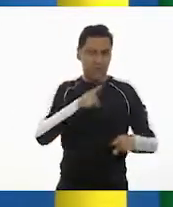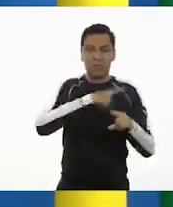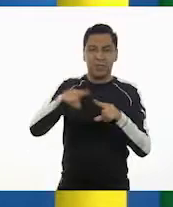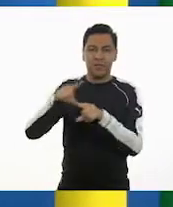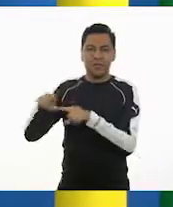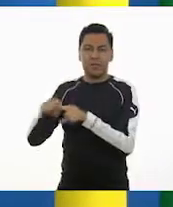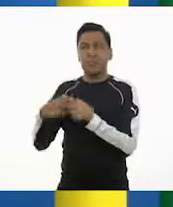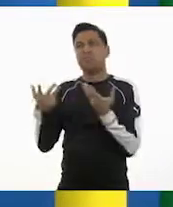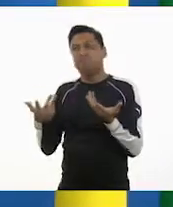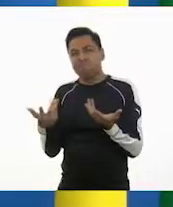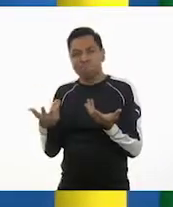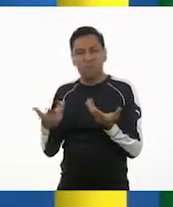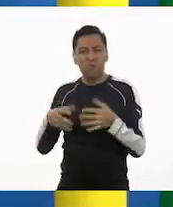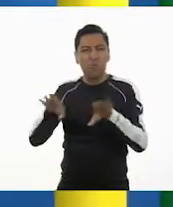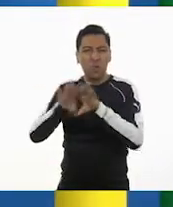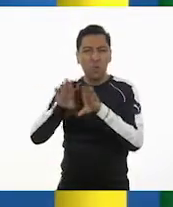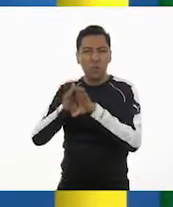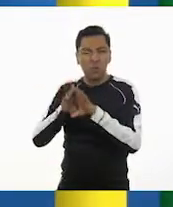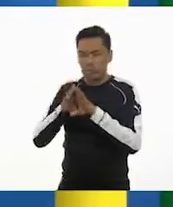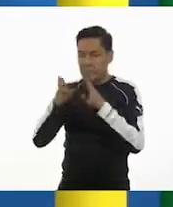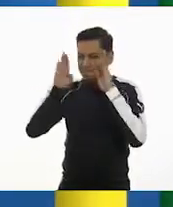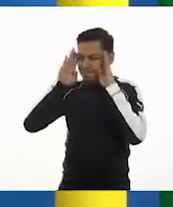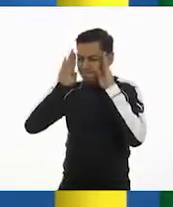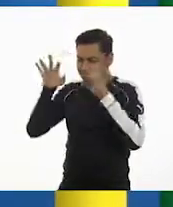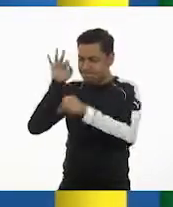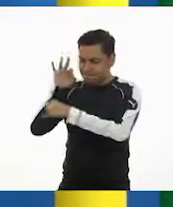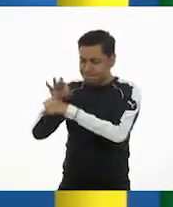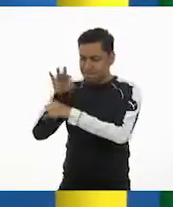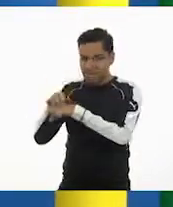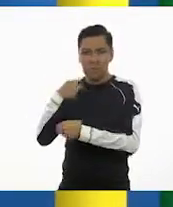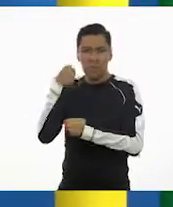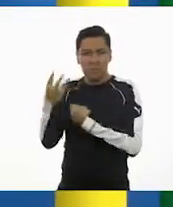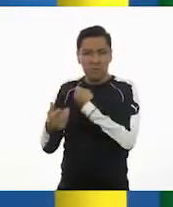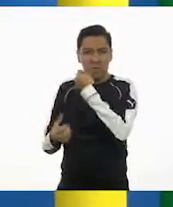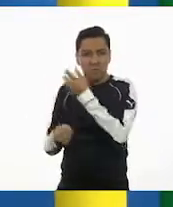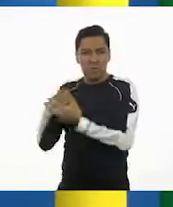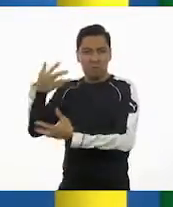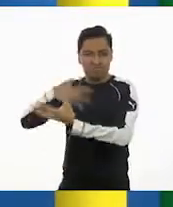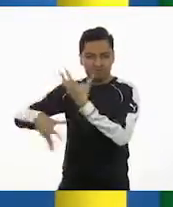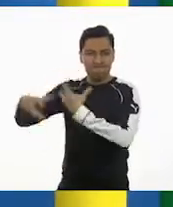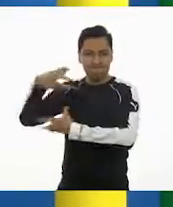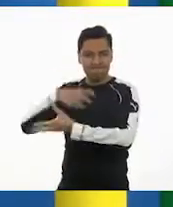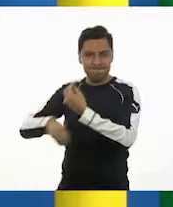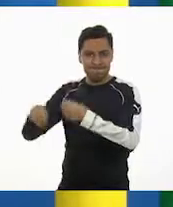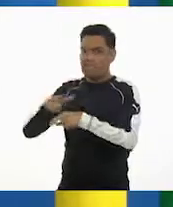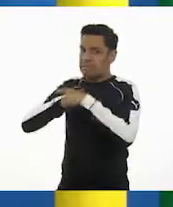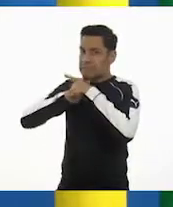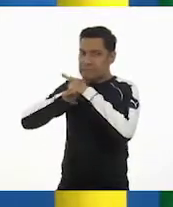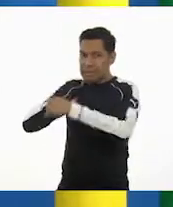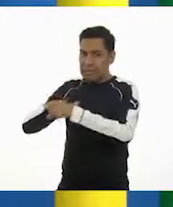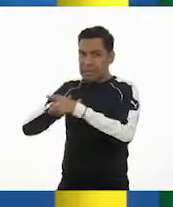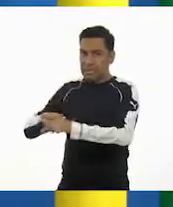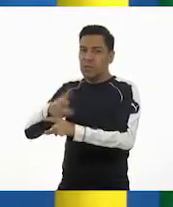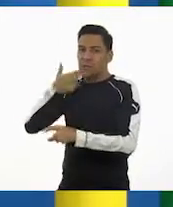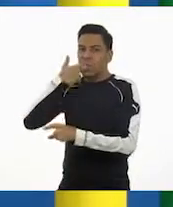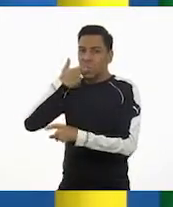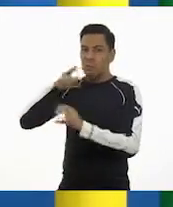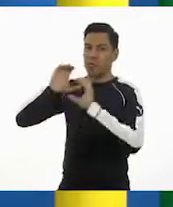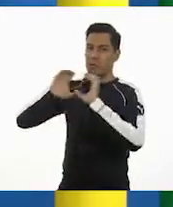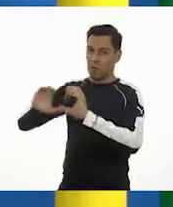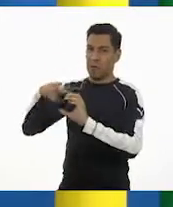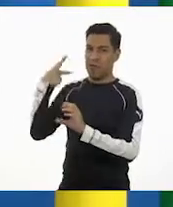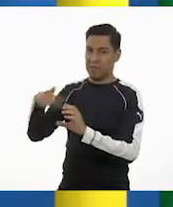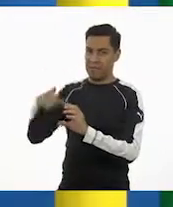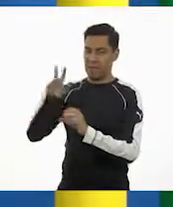visión de sustentabilidad para preservar el hábitat, sus especies y así seguir